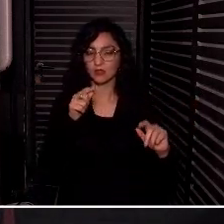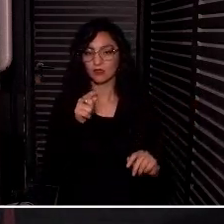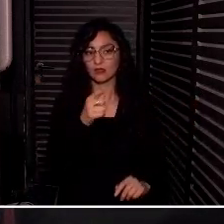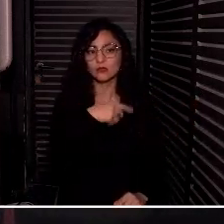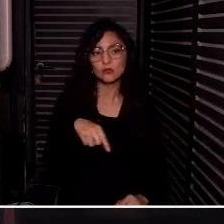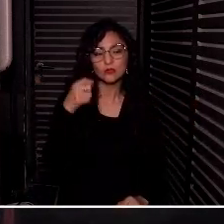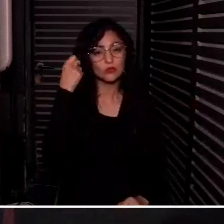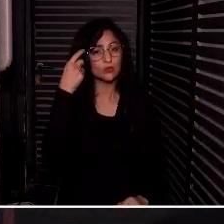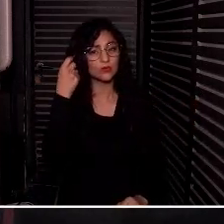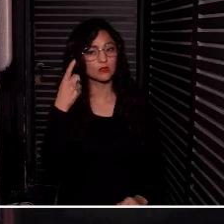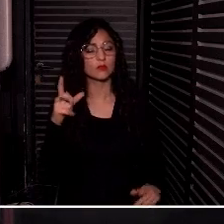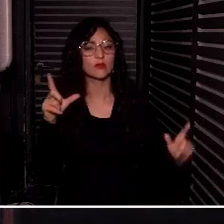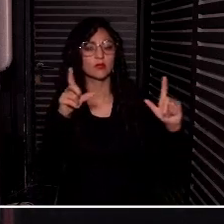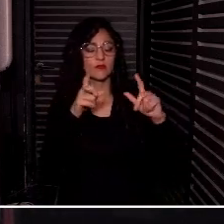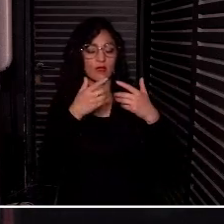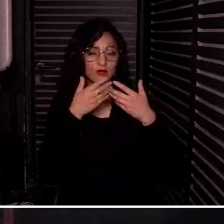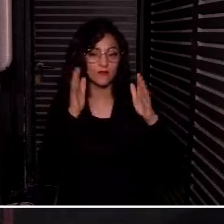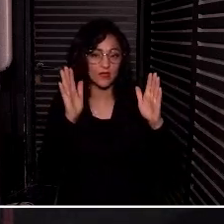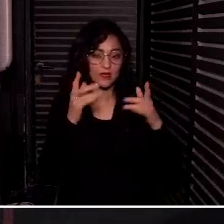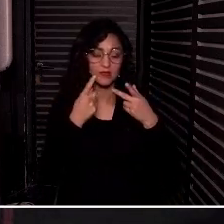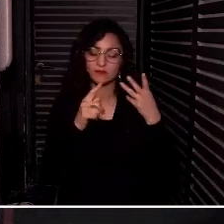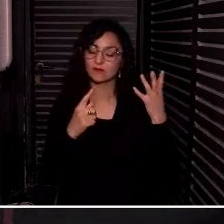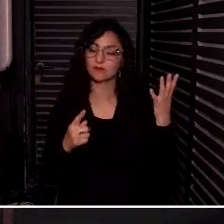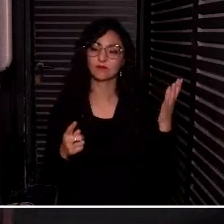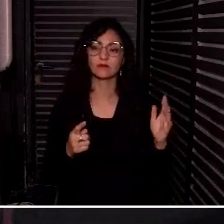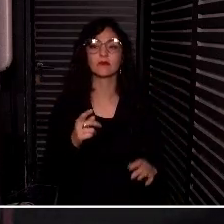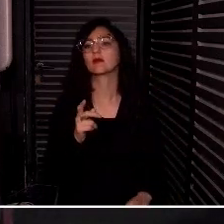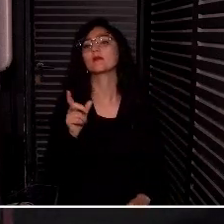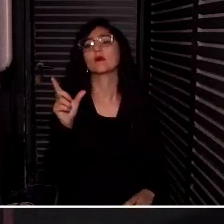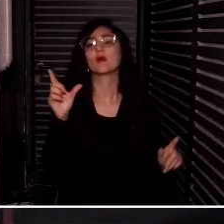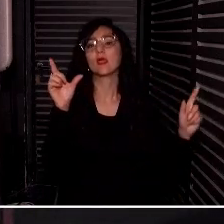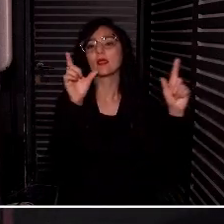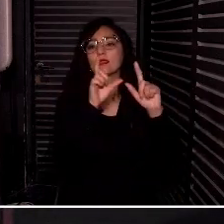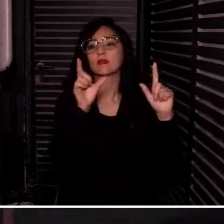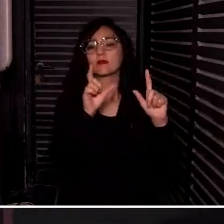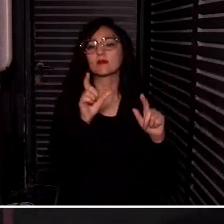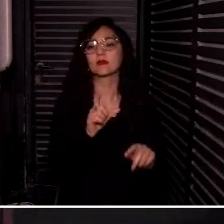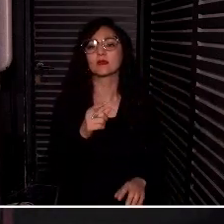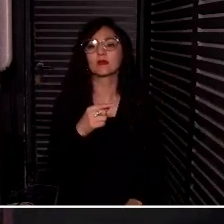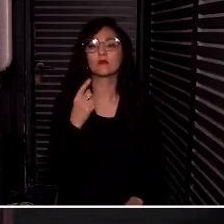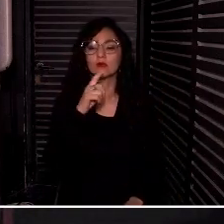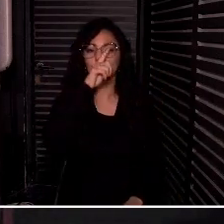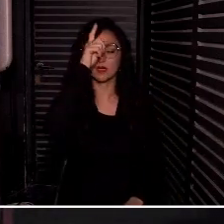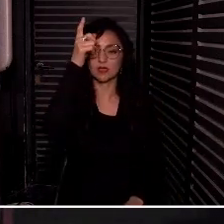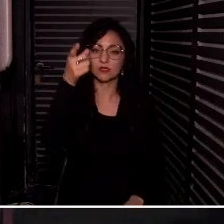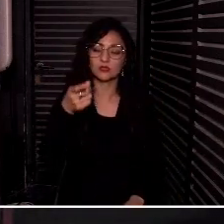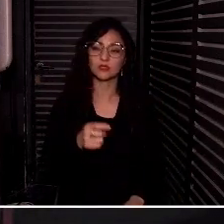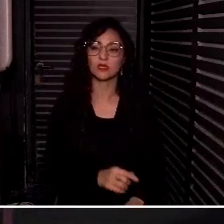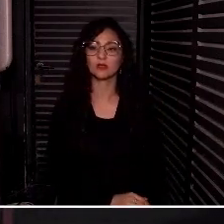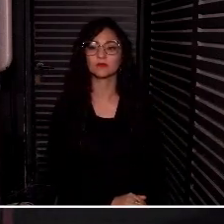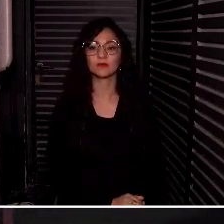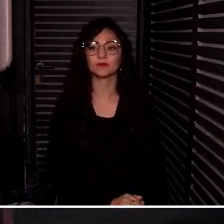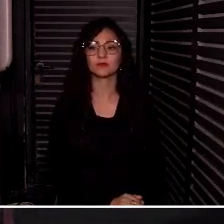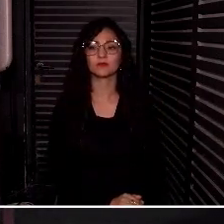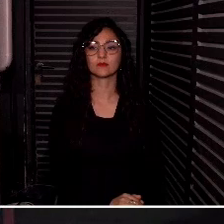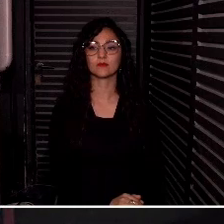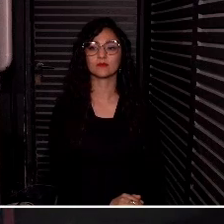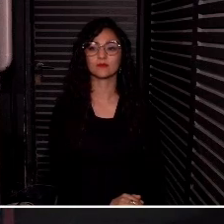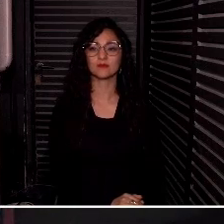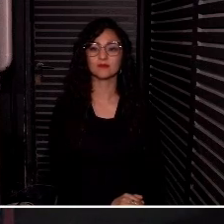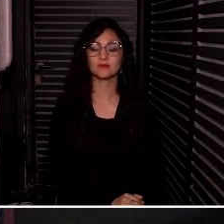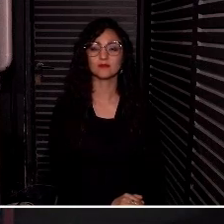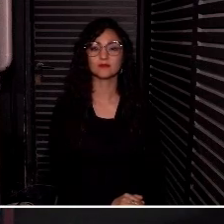entendemos la televisión abierta particularmente y bueno y la televisión eh tradicional Se supone y yo creo que